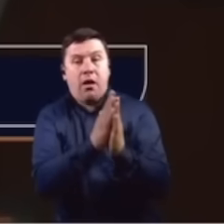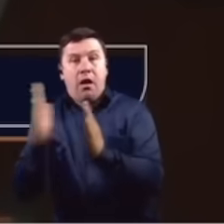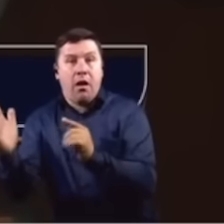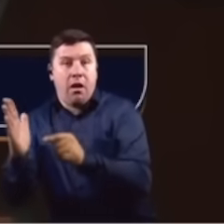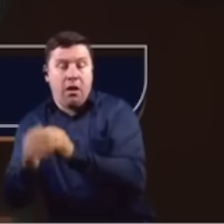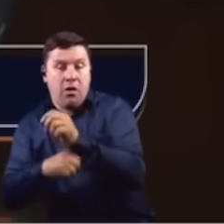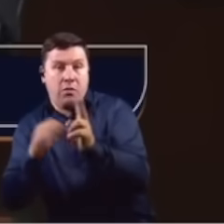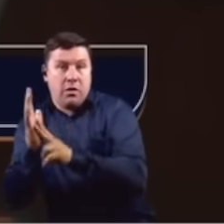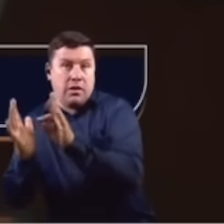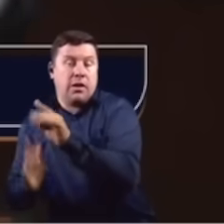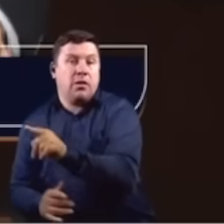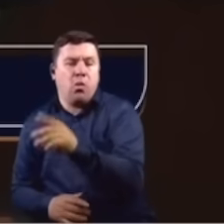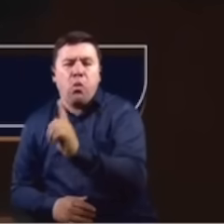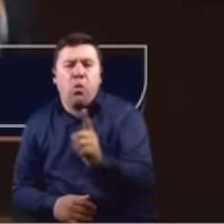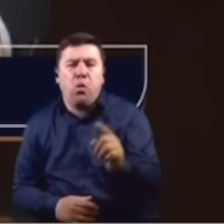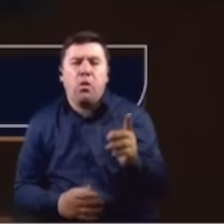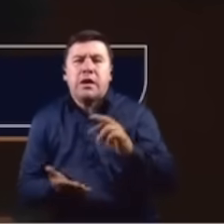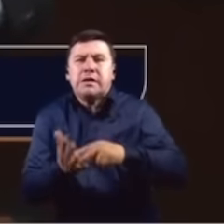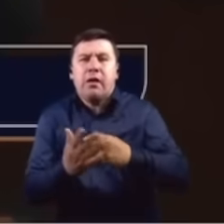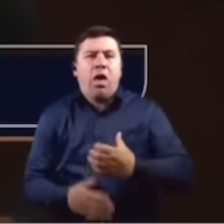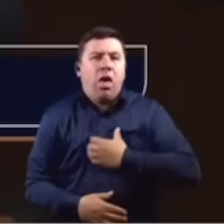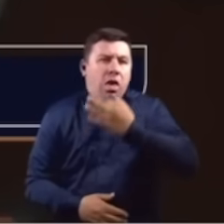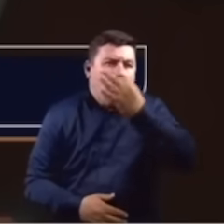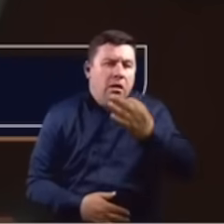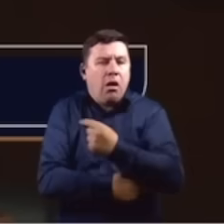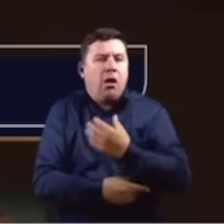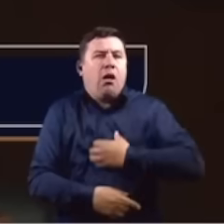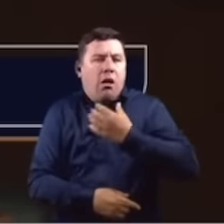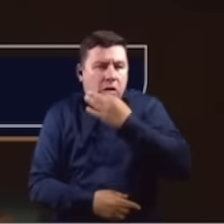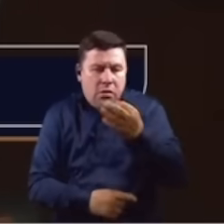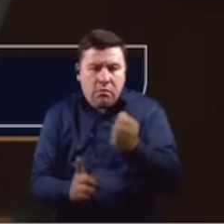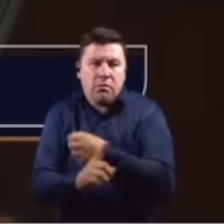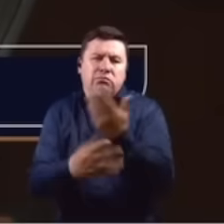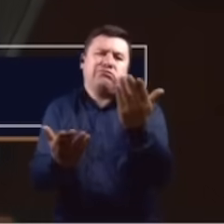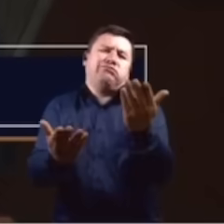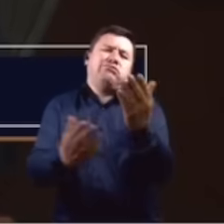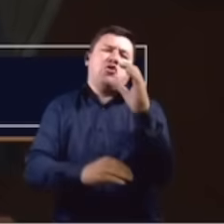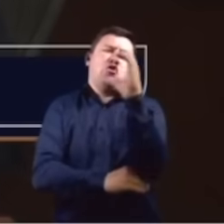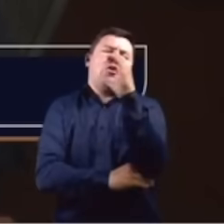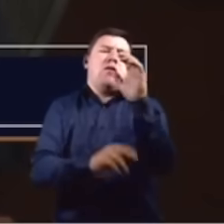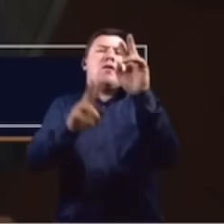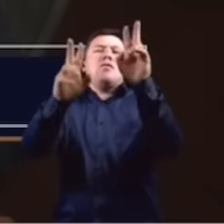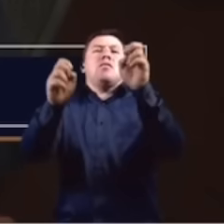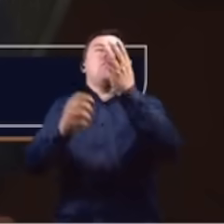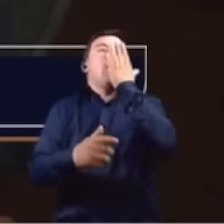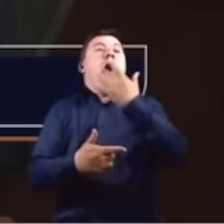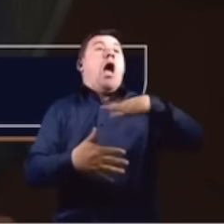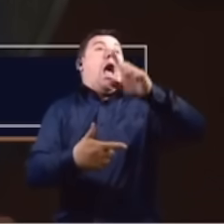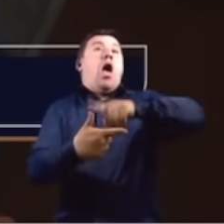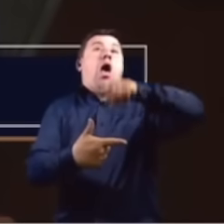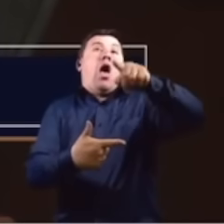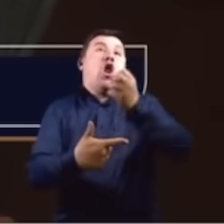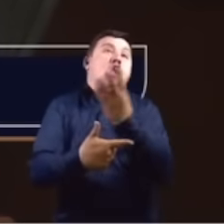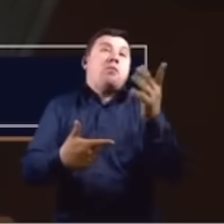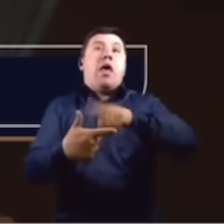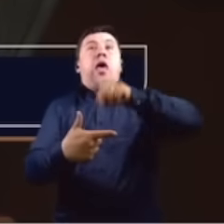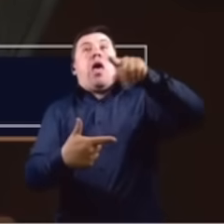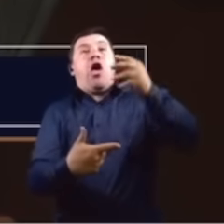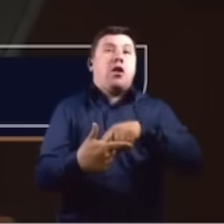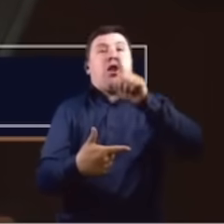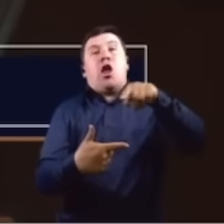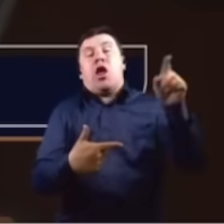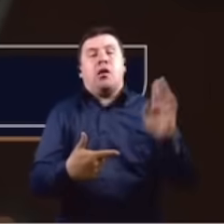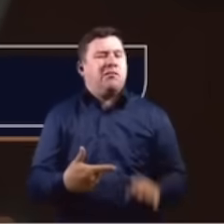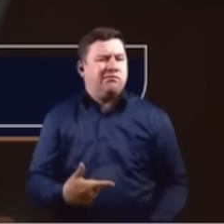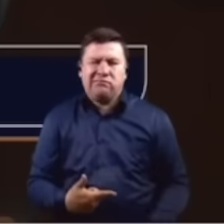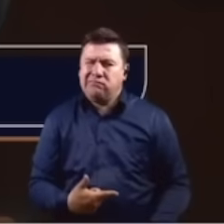que por día se presentan 14 denuncias de maltrato infantil. Colombianos, no se trata solo de cifras, no se trata solo de números,